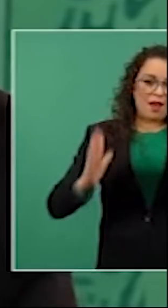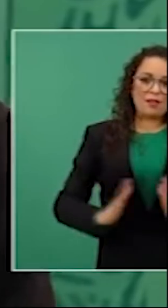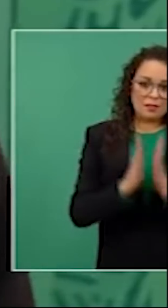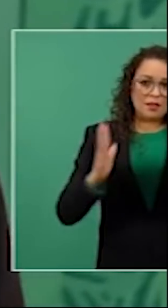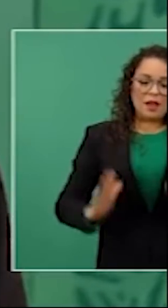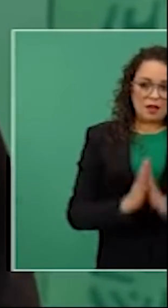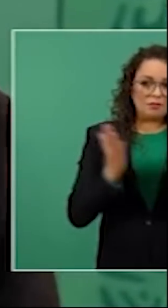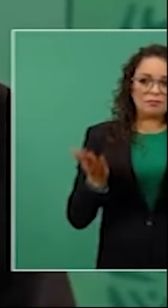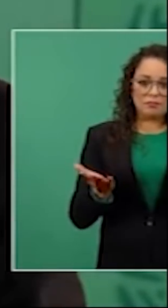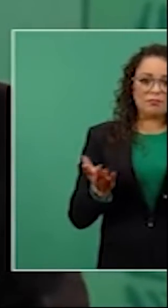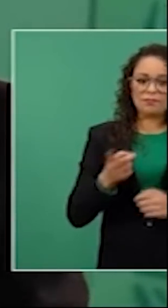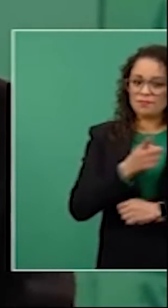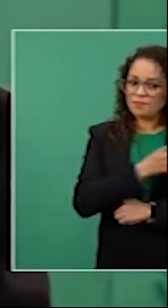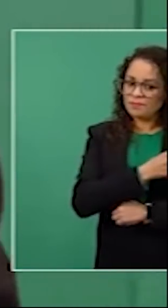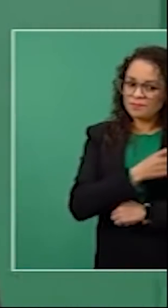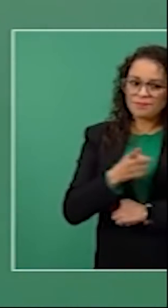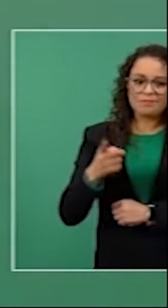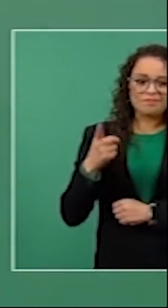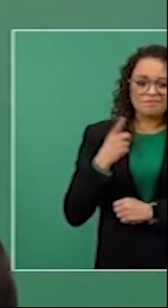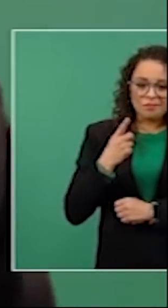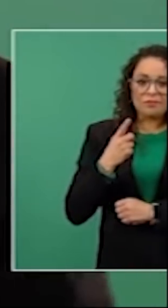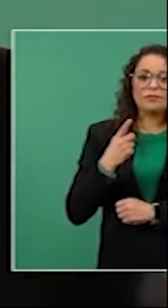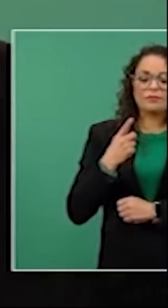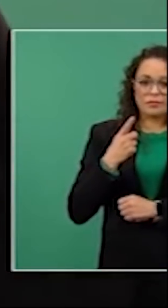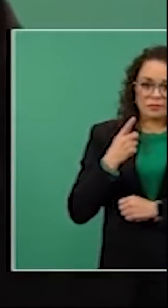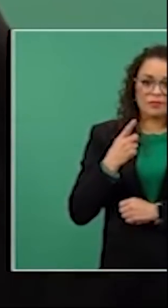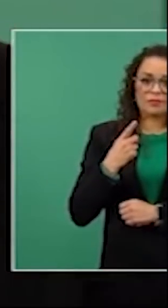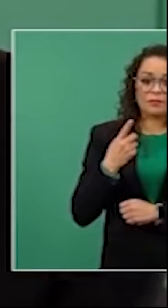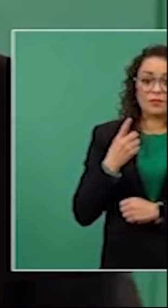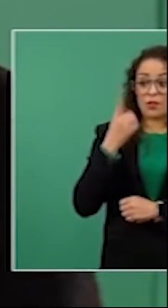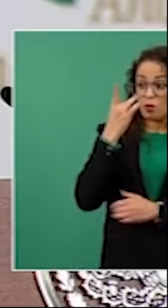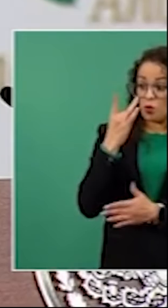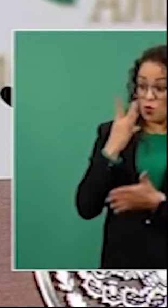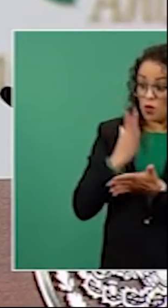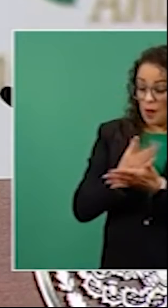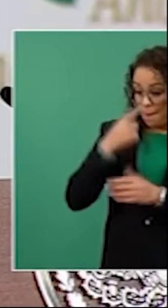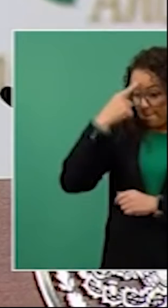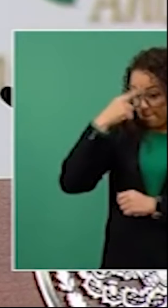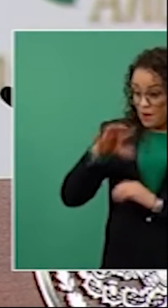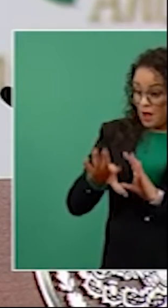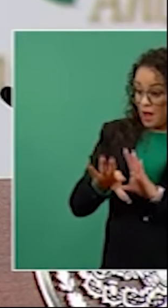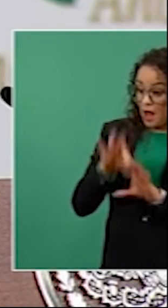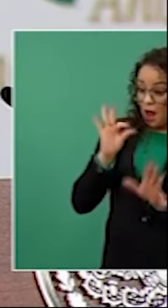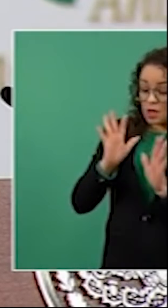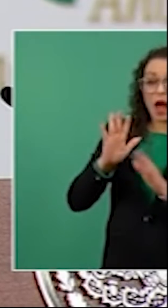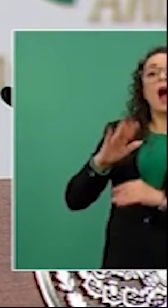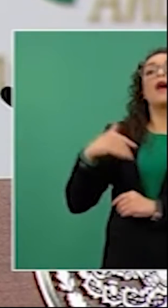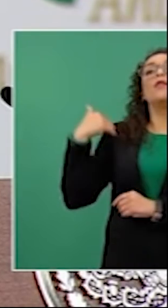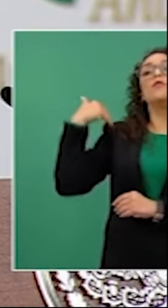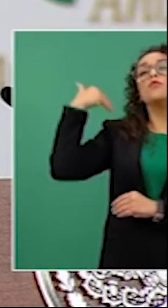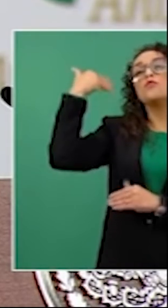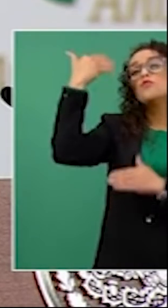seguir no solo con la democracia representativa, no solo elegir y ya nos vemos dentro de